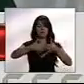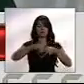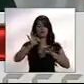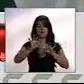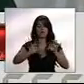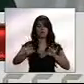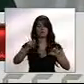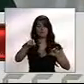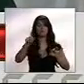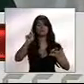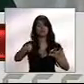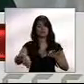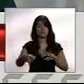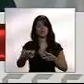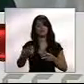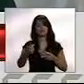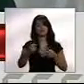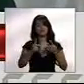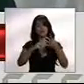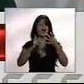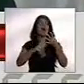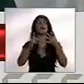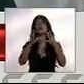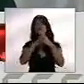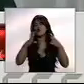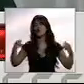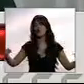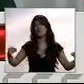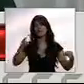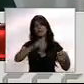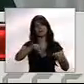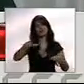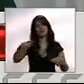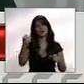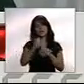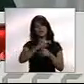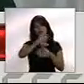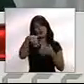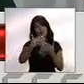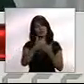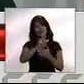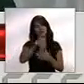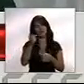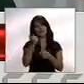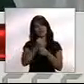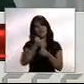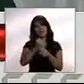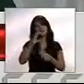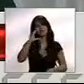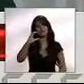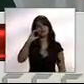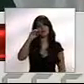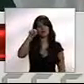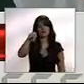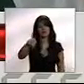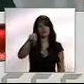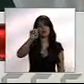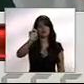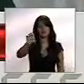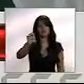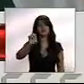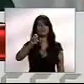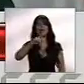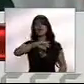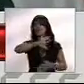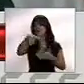operadores y operadoras de máquinas de votación, a todo el personal, funcionarios, funcionarias del Poder Electoral, a